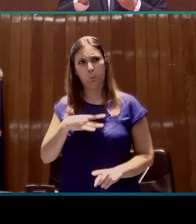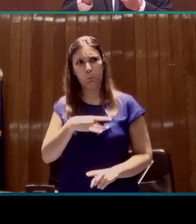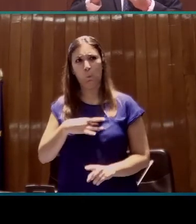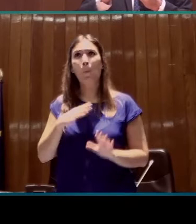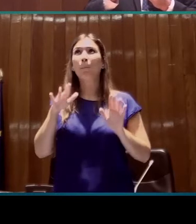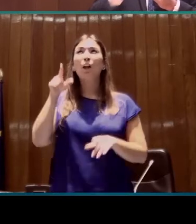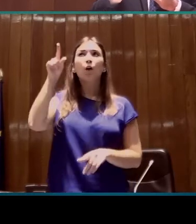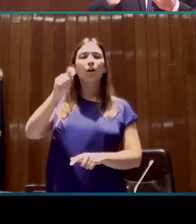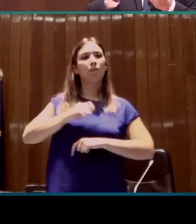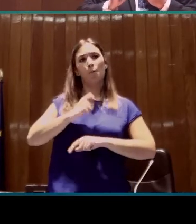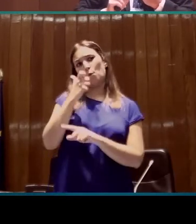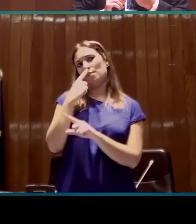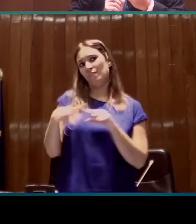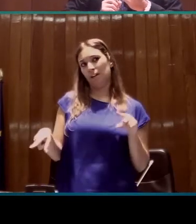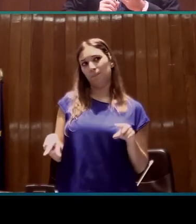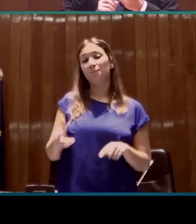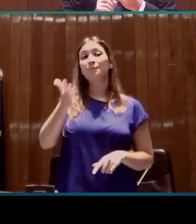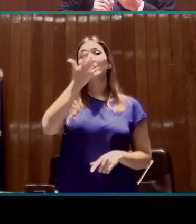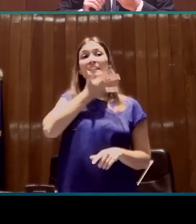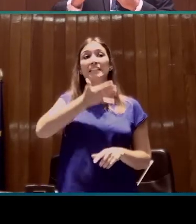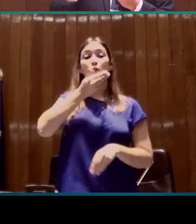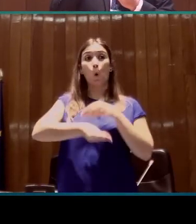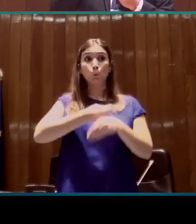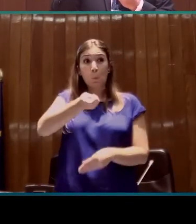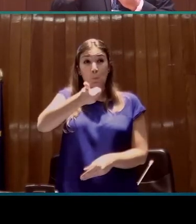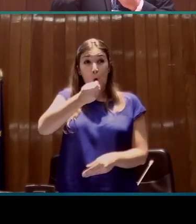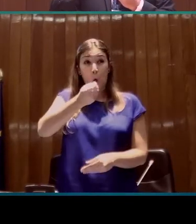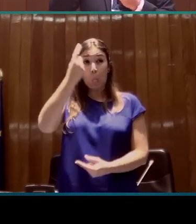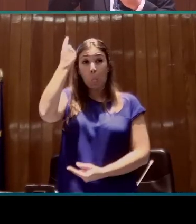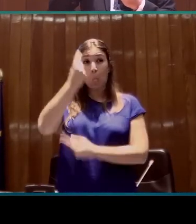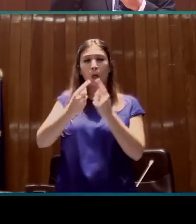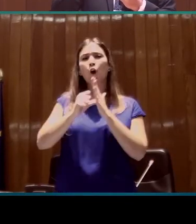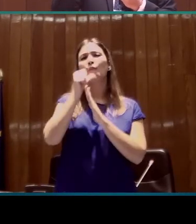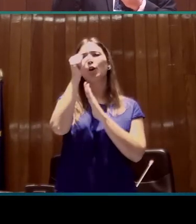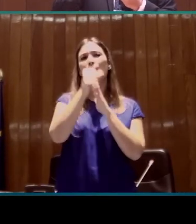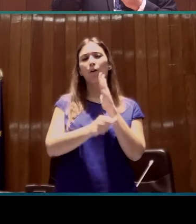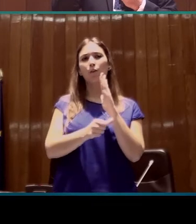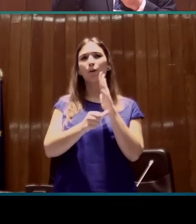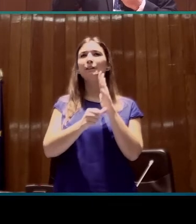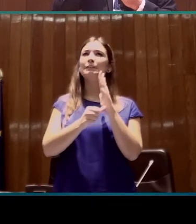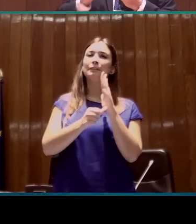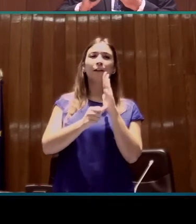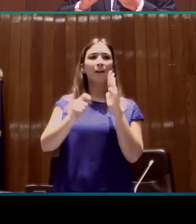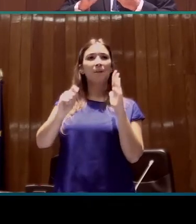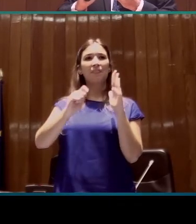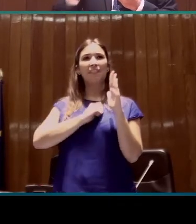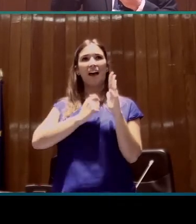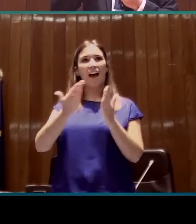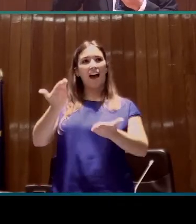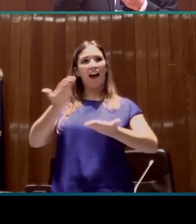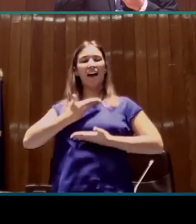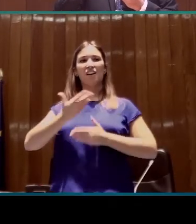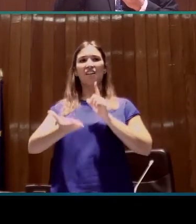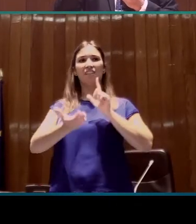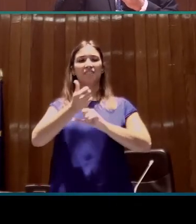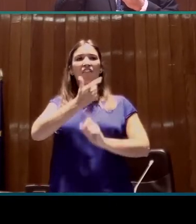algo distinto. En los signos de baja frecuencia, la configuración no actúa como la localización.